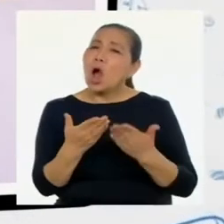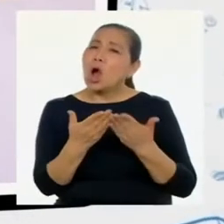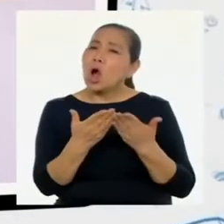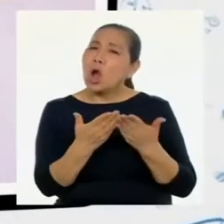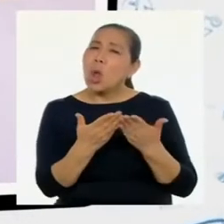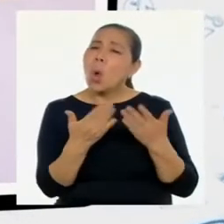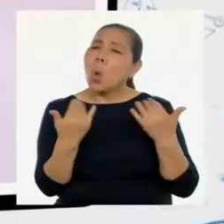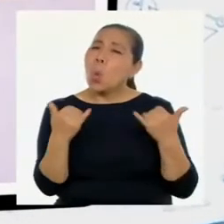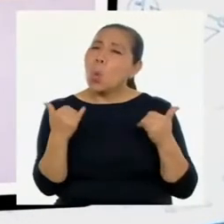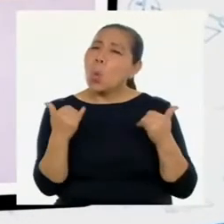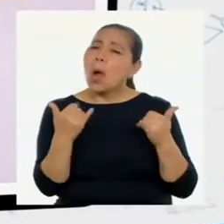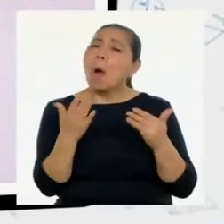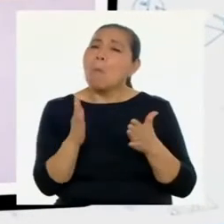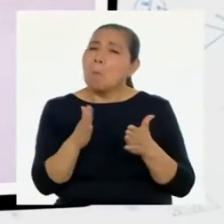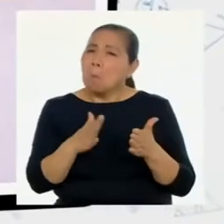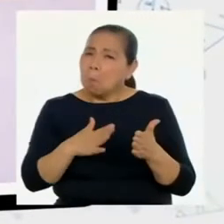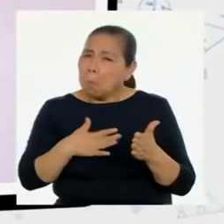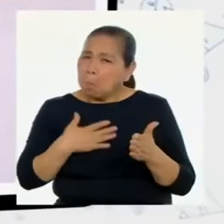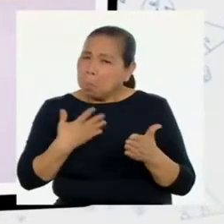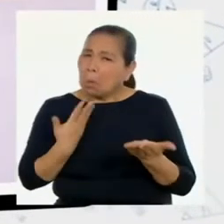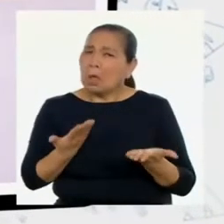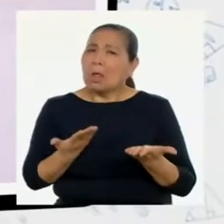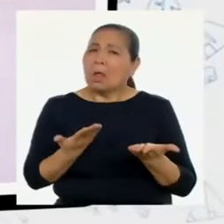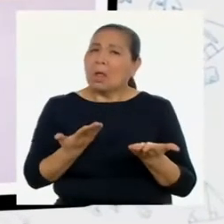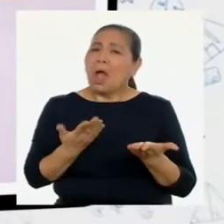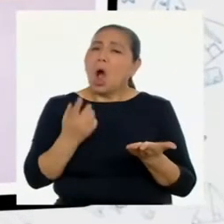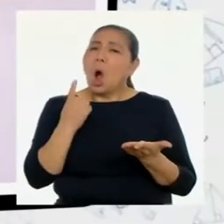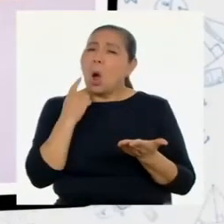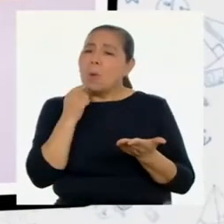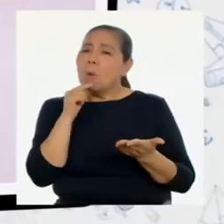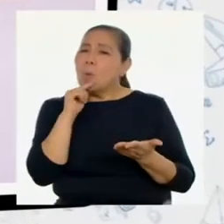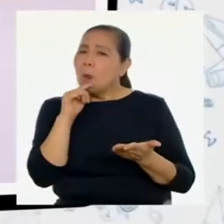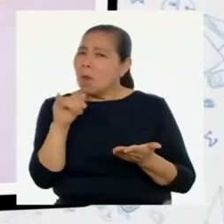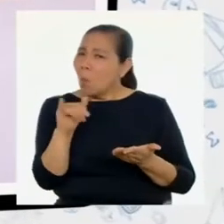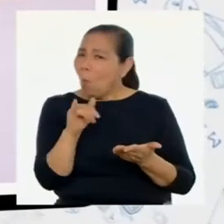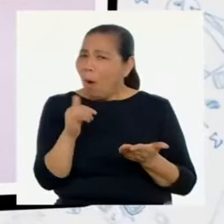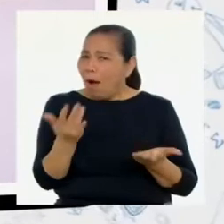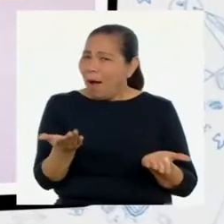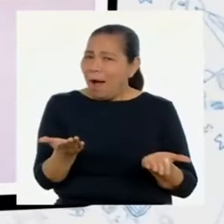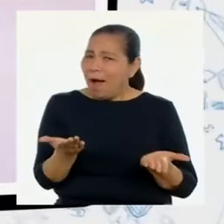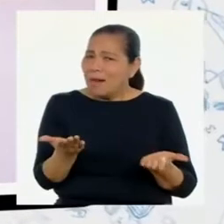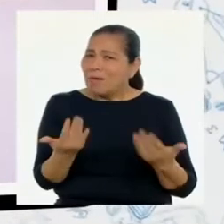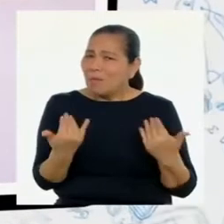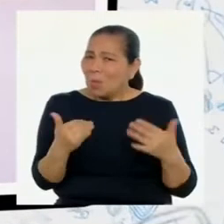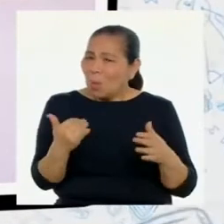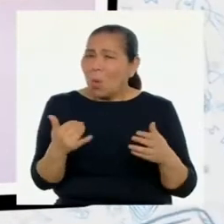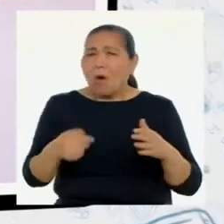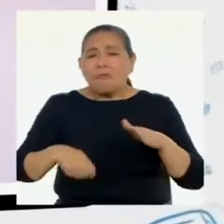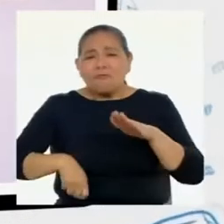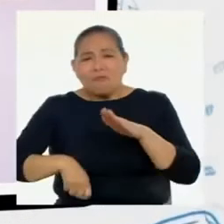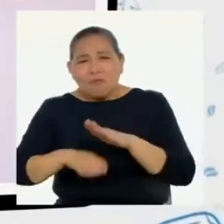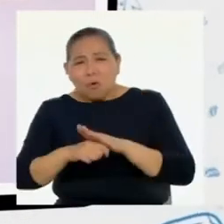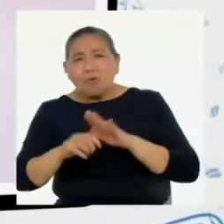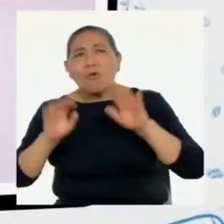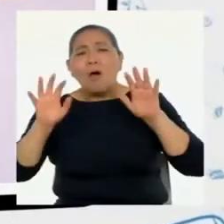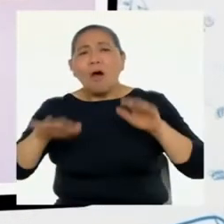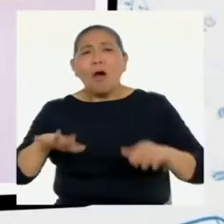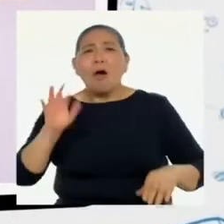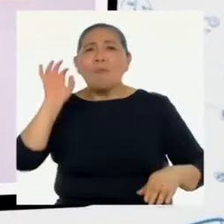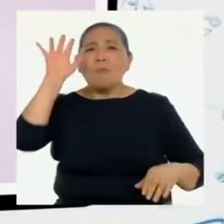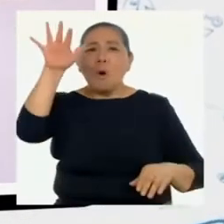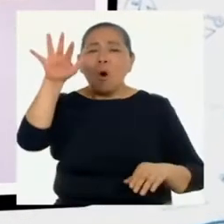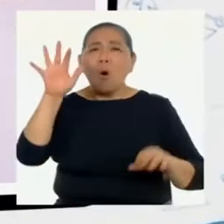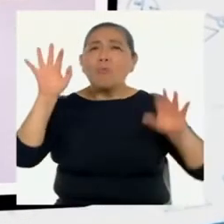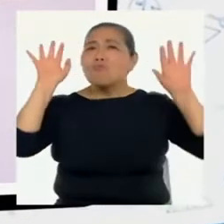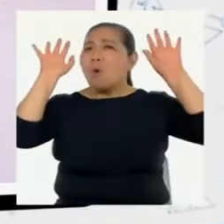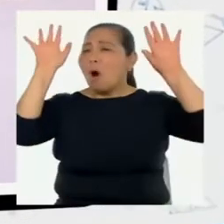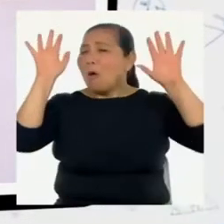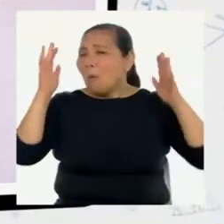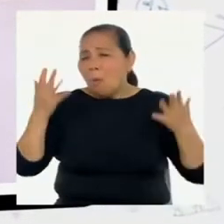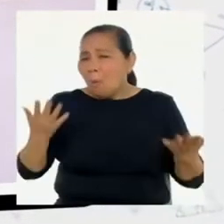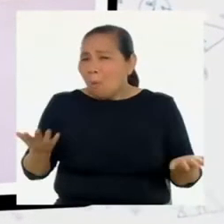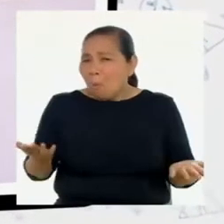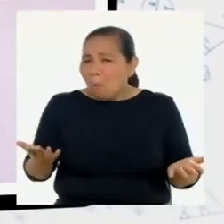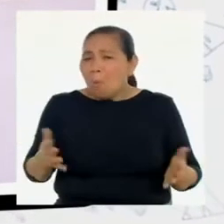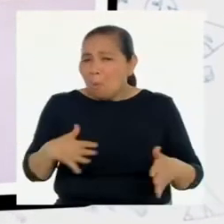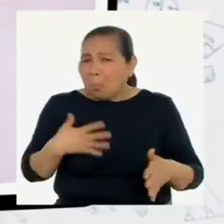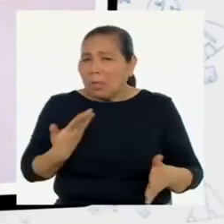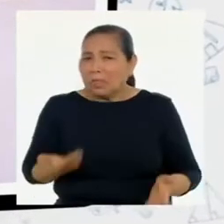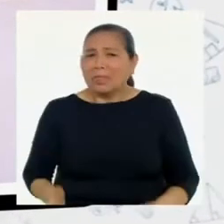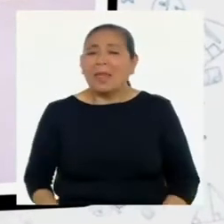colegio se creen juegos donde participen el varón y la mujer, ya sea en el fútbol, básquetbol, entre